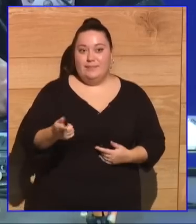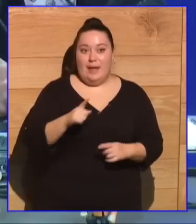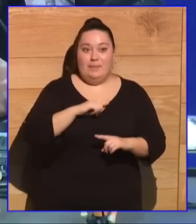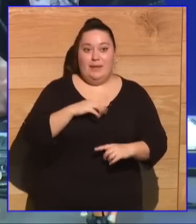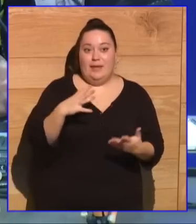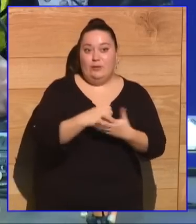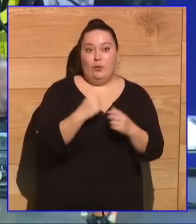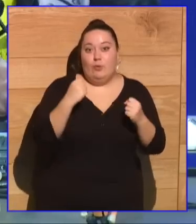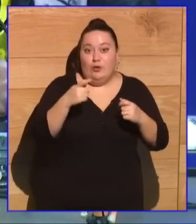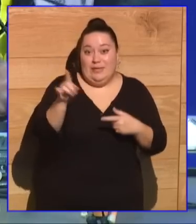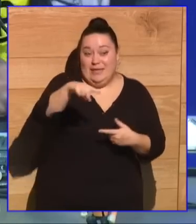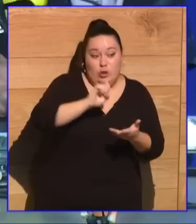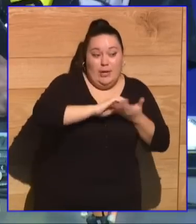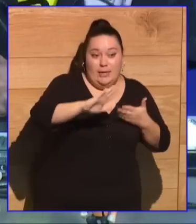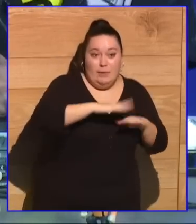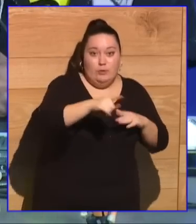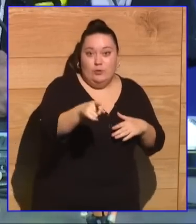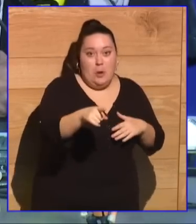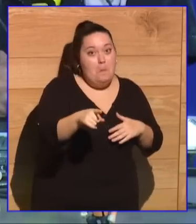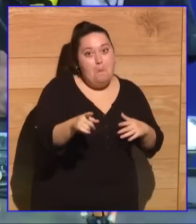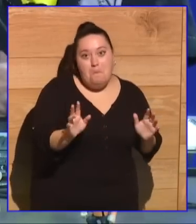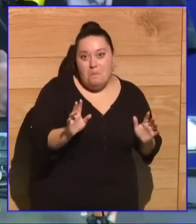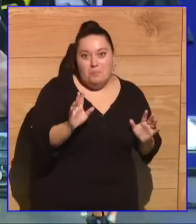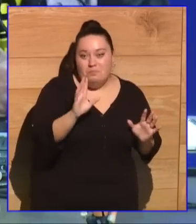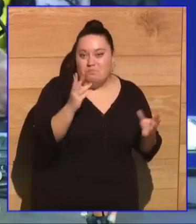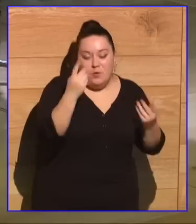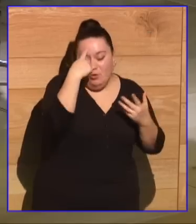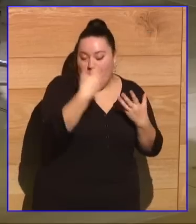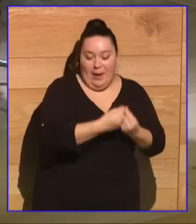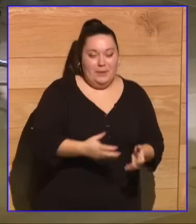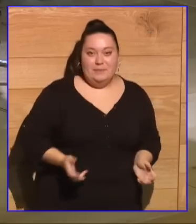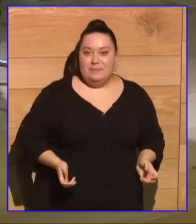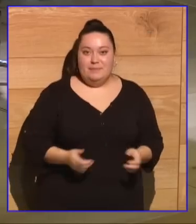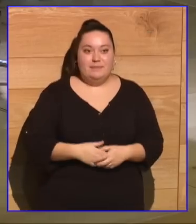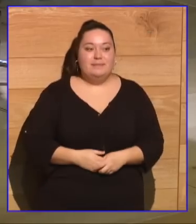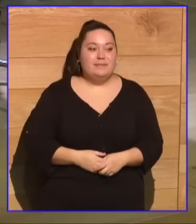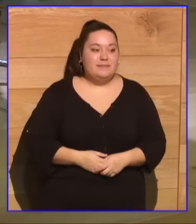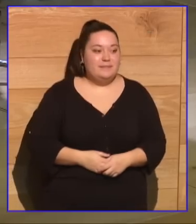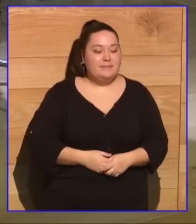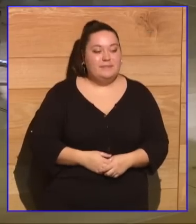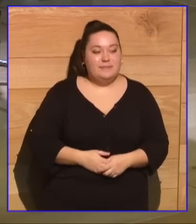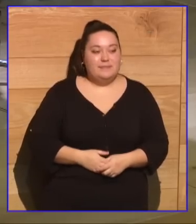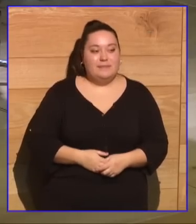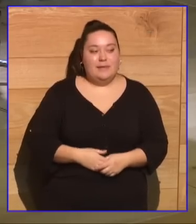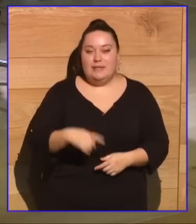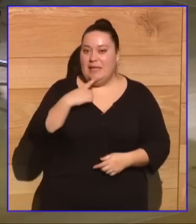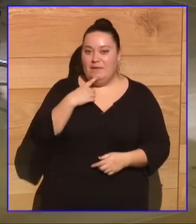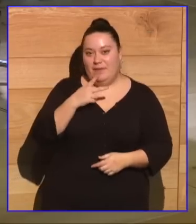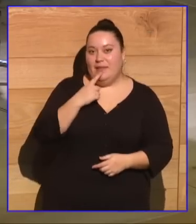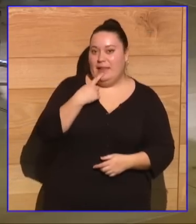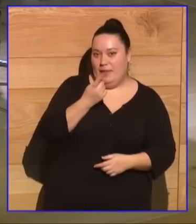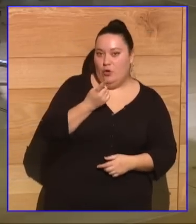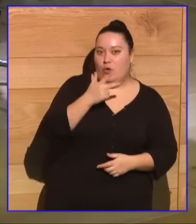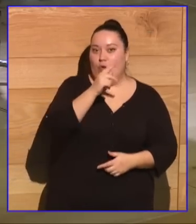Todopoderoso os salga gratis no me parece lógico. De verdad os lo digo, Cuando- ya está, yo ya me he vaciado. Cuando empieces, que es súper difícil de pronunciar, cuando empiezan